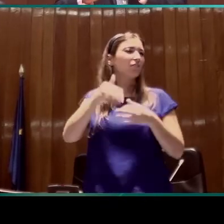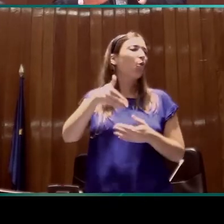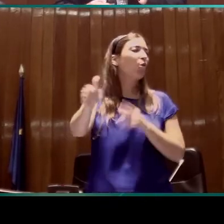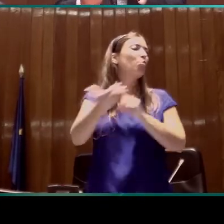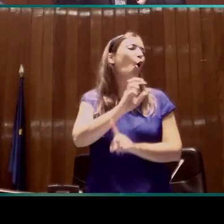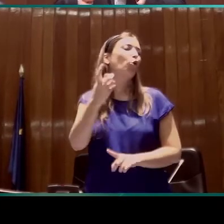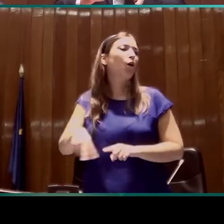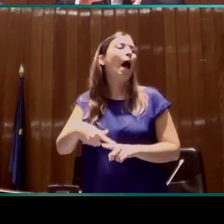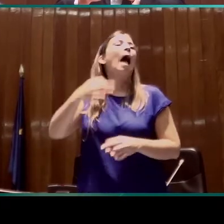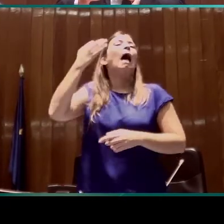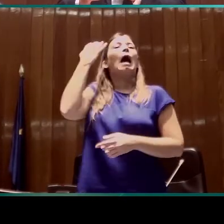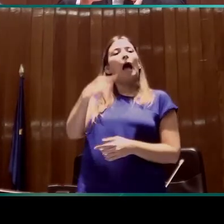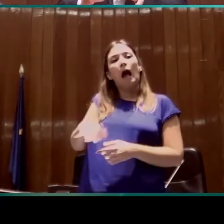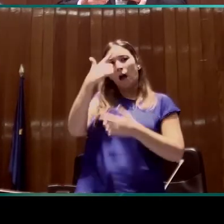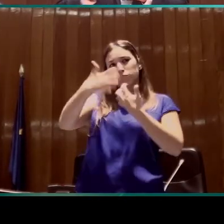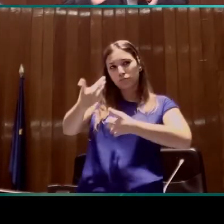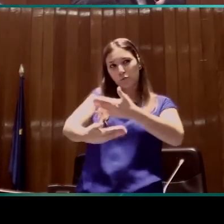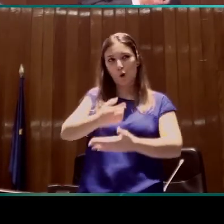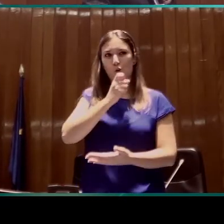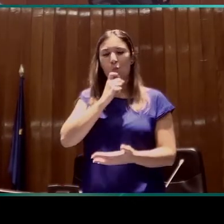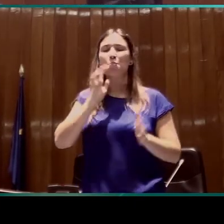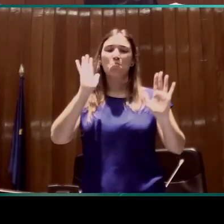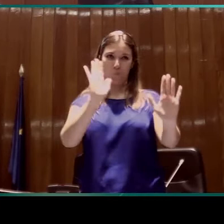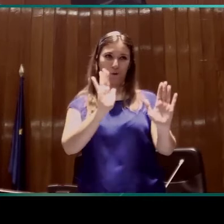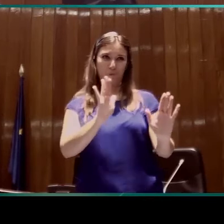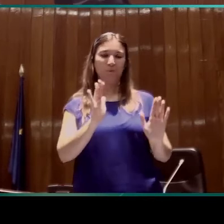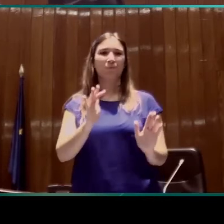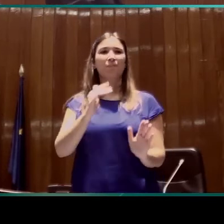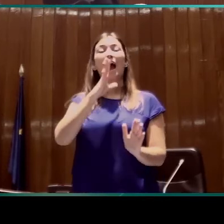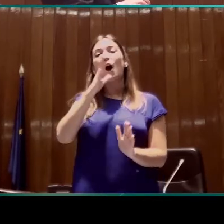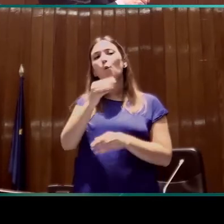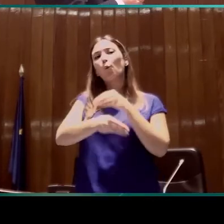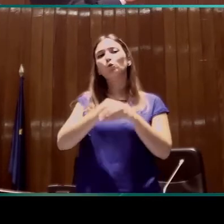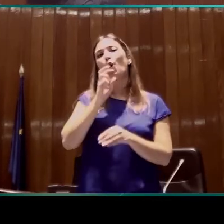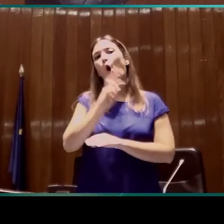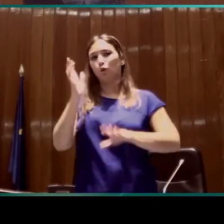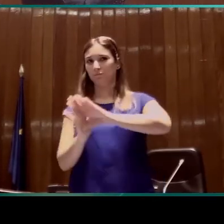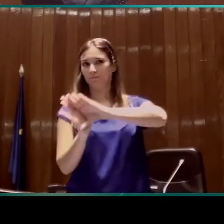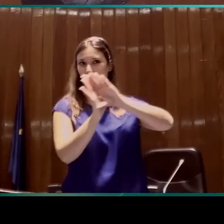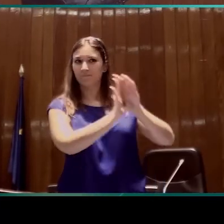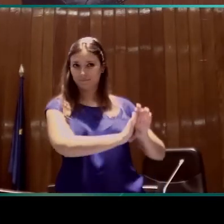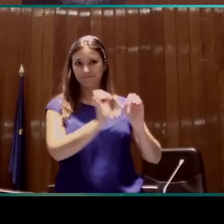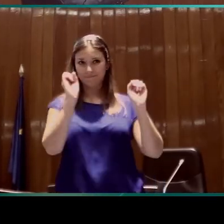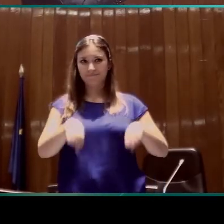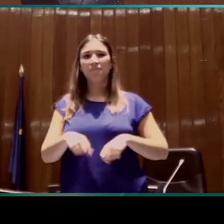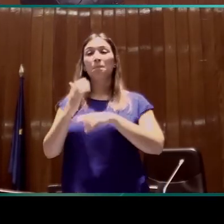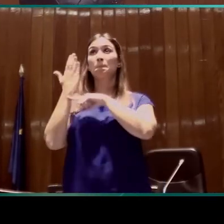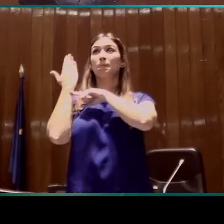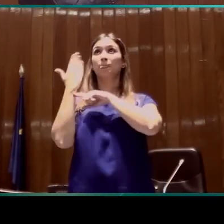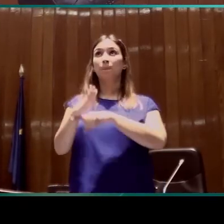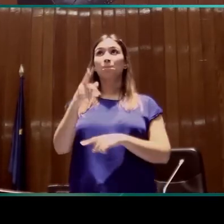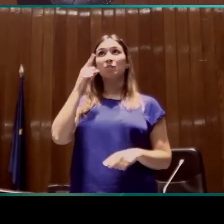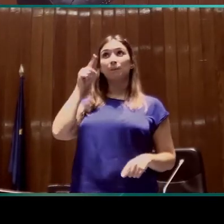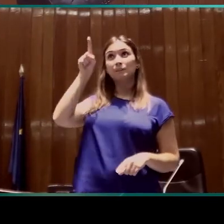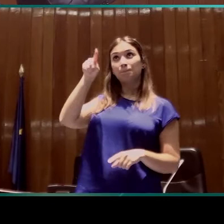pueden estar justificando ese resultado, ¿vale? Bien, entonces lo que vamos es hacer otra cosa. Vamos a presentar aquí un punto